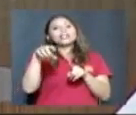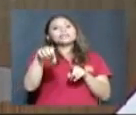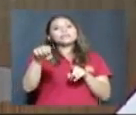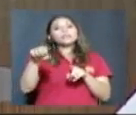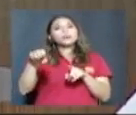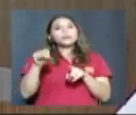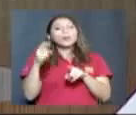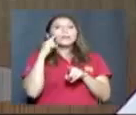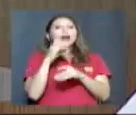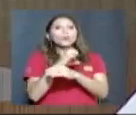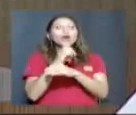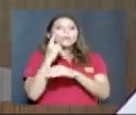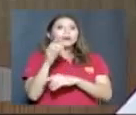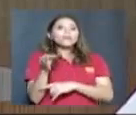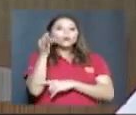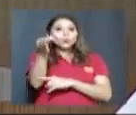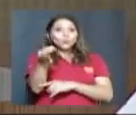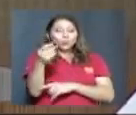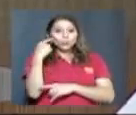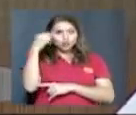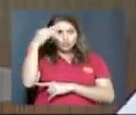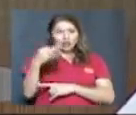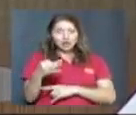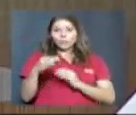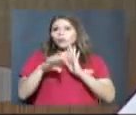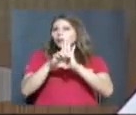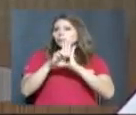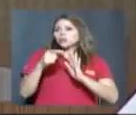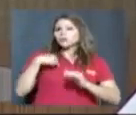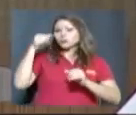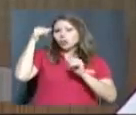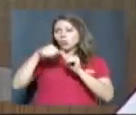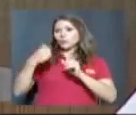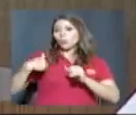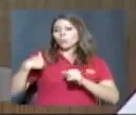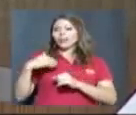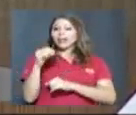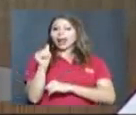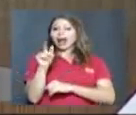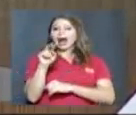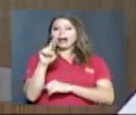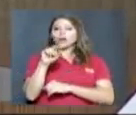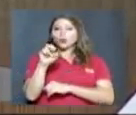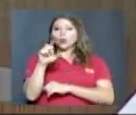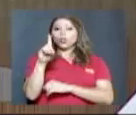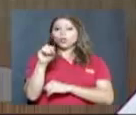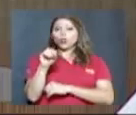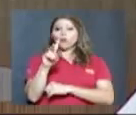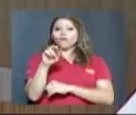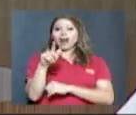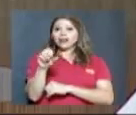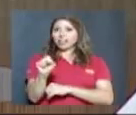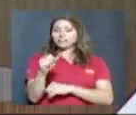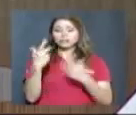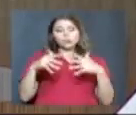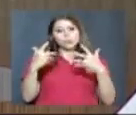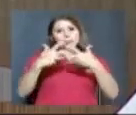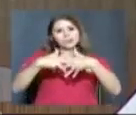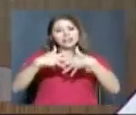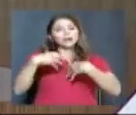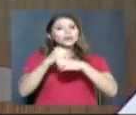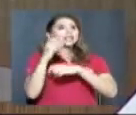de gente, no necesariamente empresarios. Yo cuando recuerdo a Nordo Vargas, ¿verdad? Que no era un gran empresario que hacía radio. El mismo